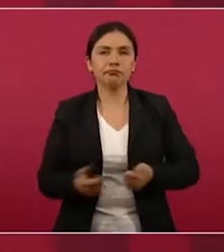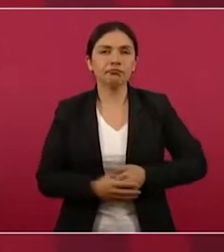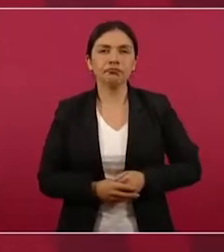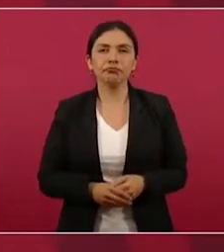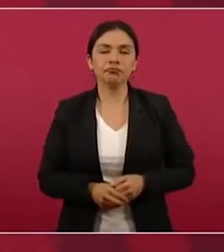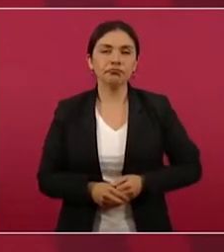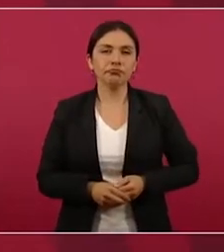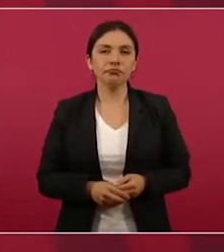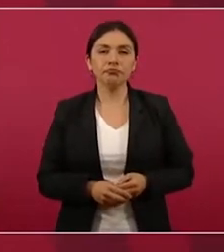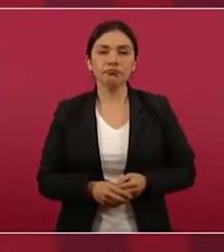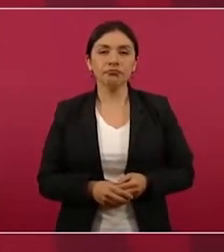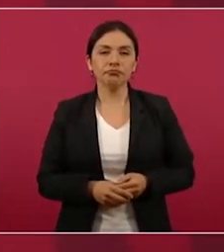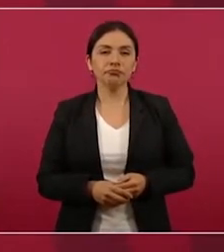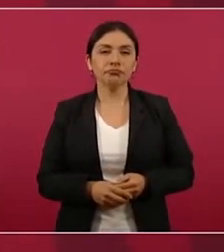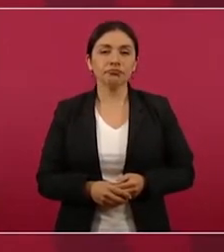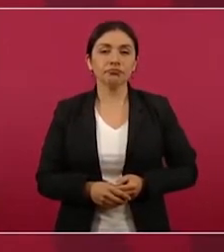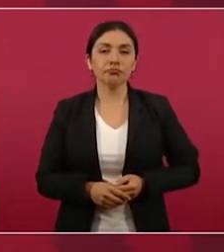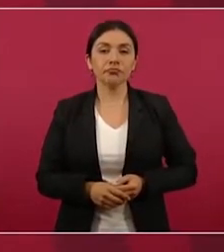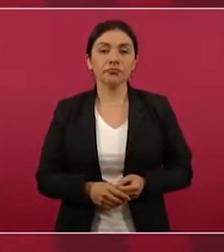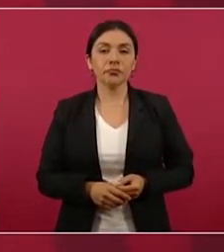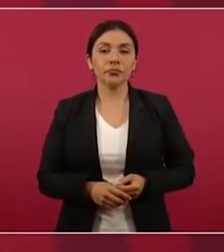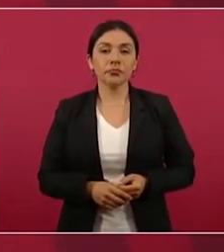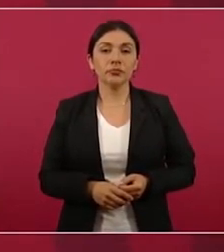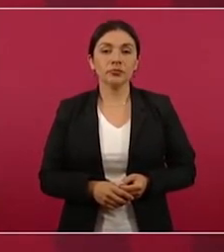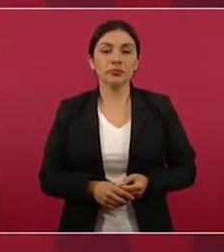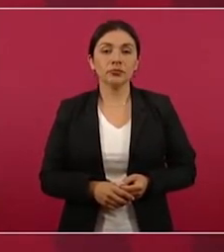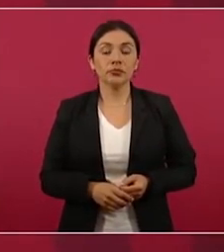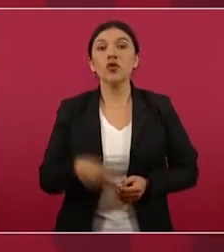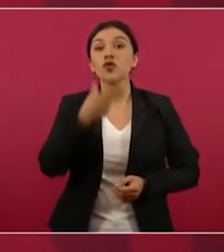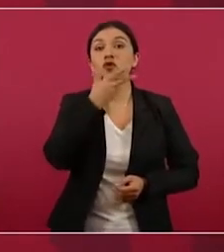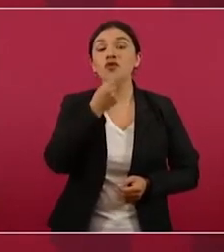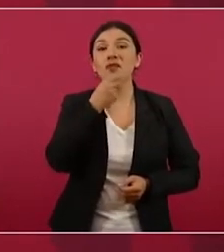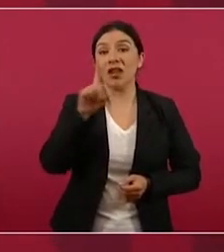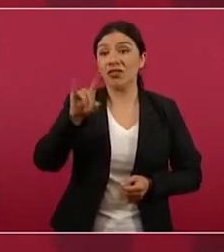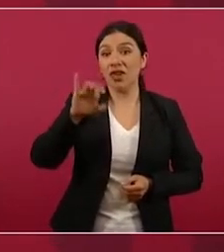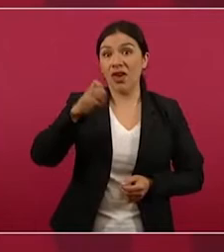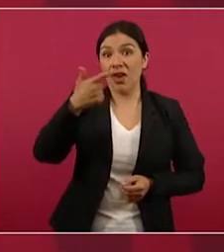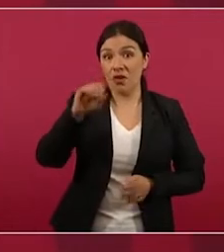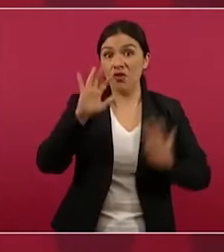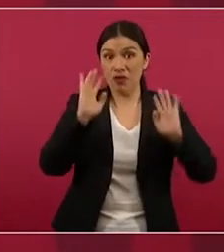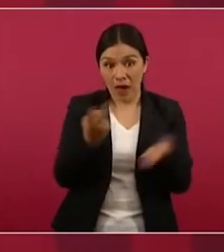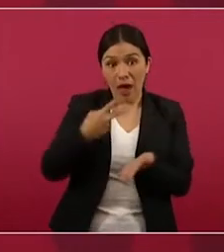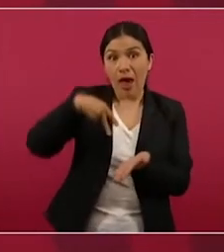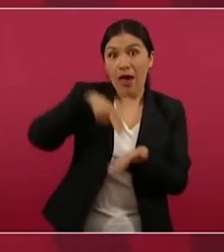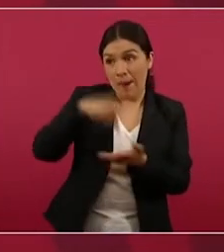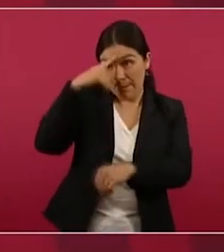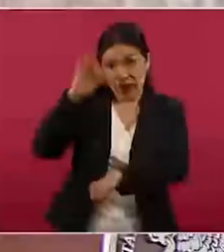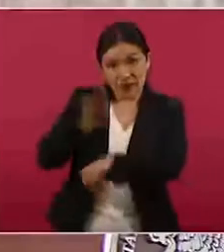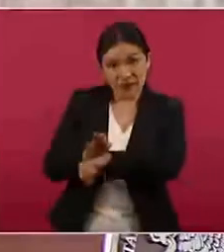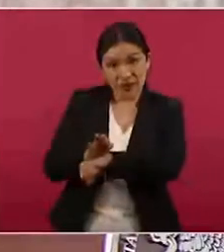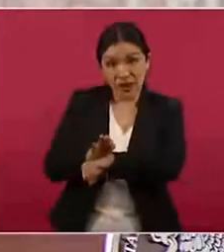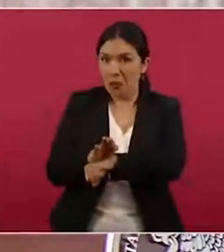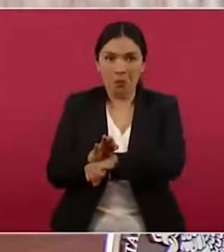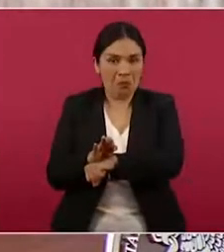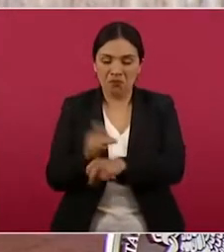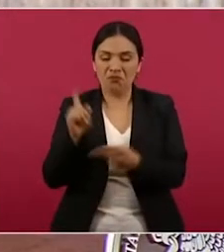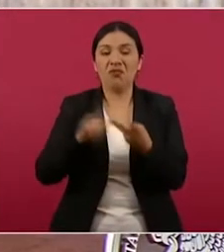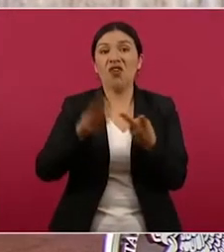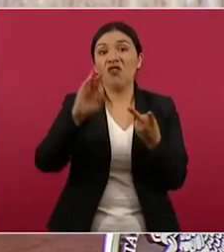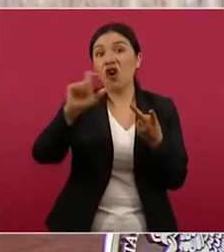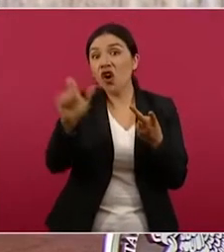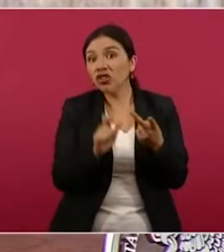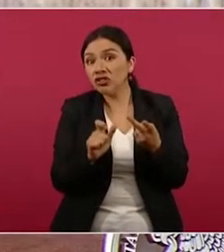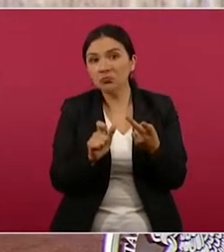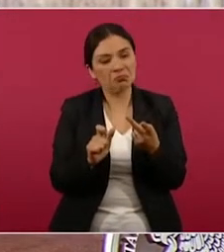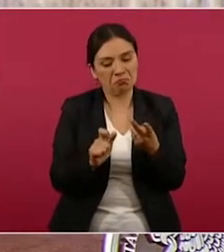hablado más por eso. Sí. ¿No ha salido Diego a defenderlo? No. ¿Fox?